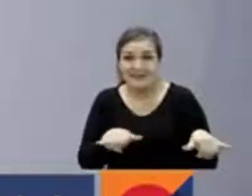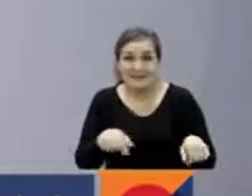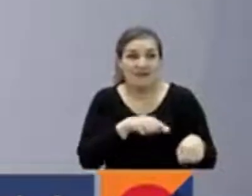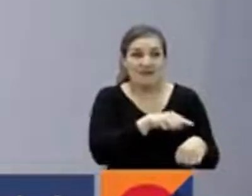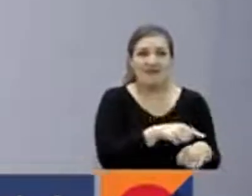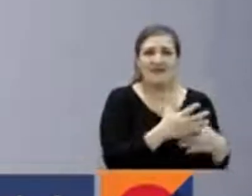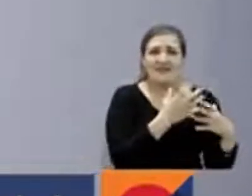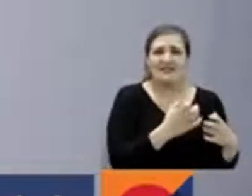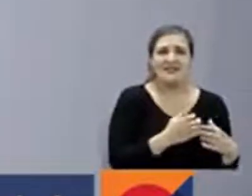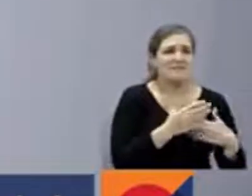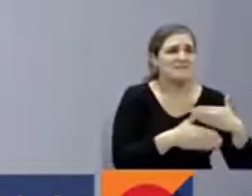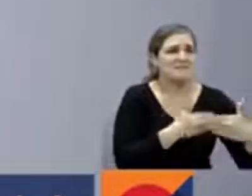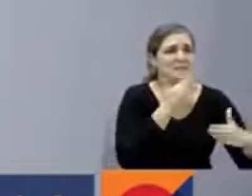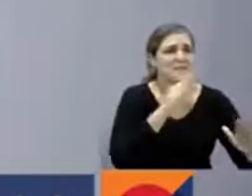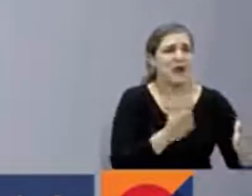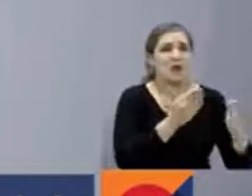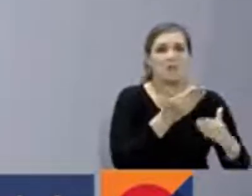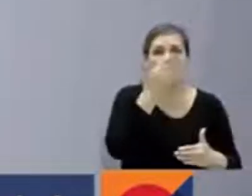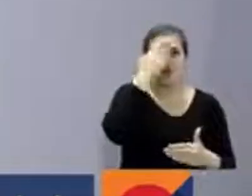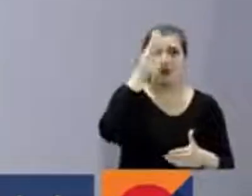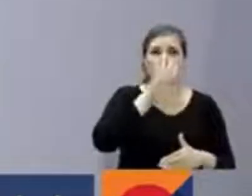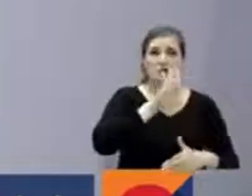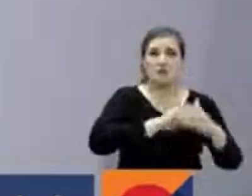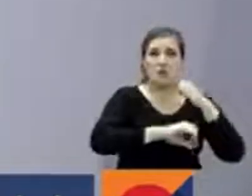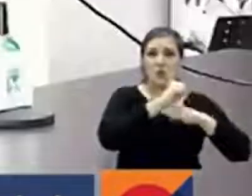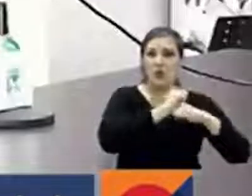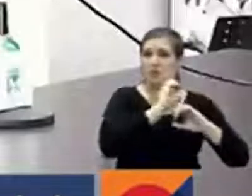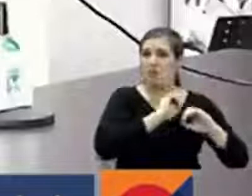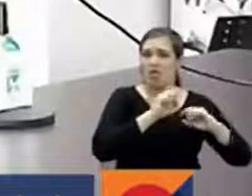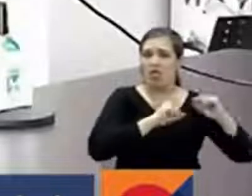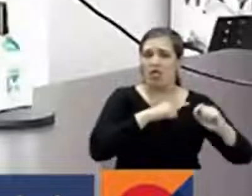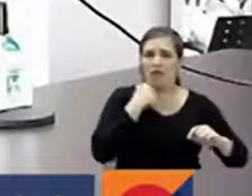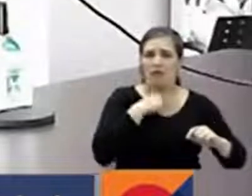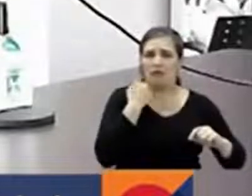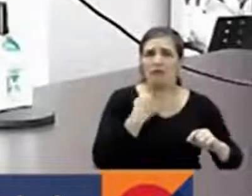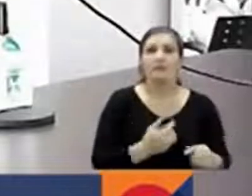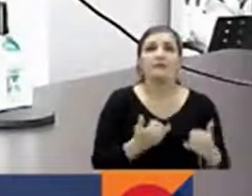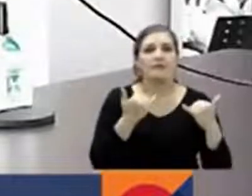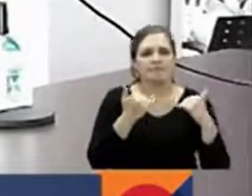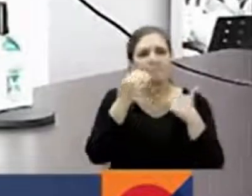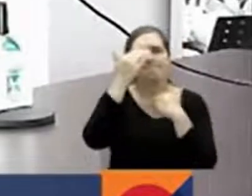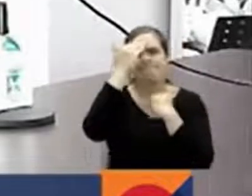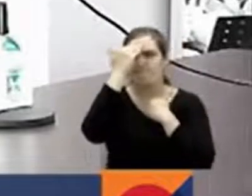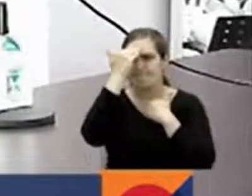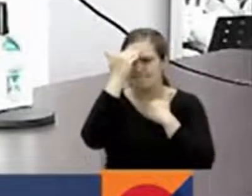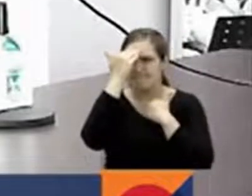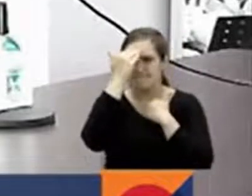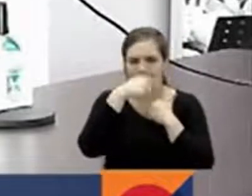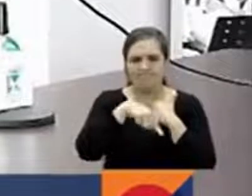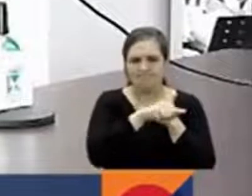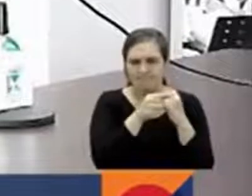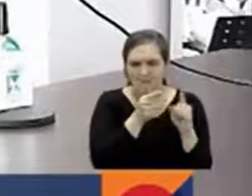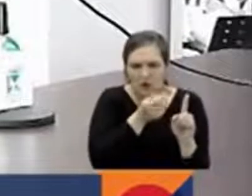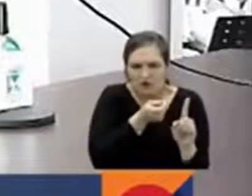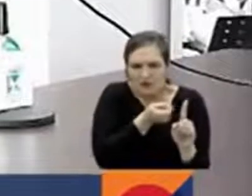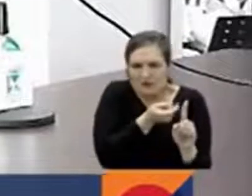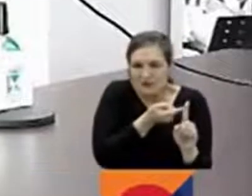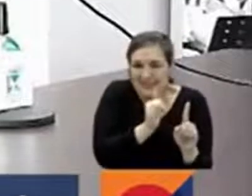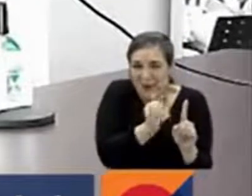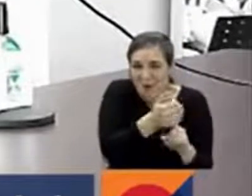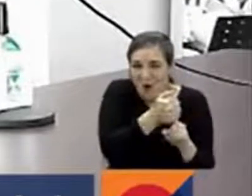lograrlo después de 5 años. Estamos cerca al objetivo. Somos conscientes de que en